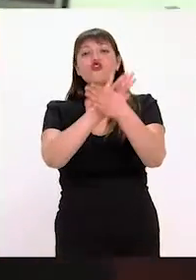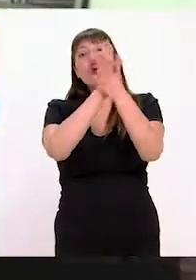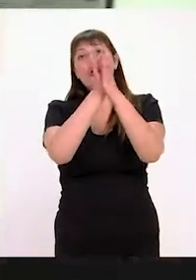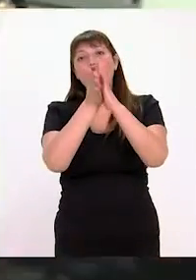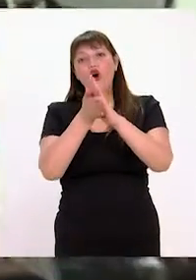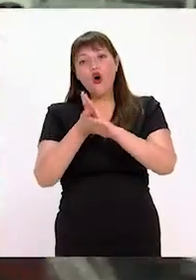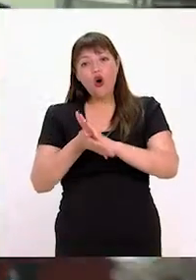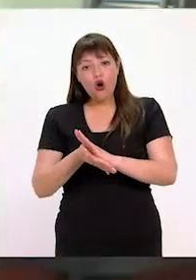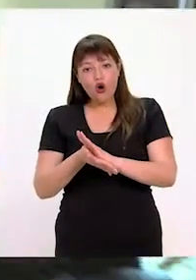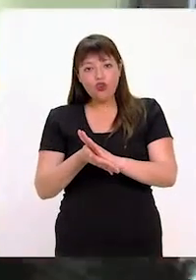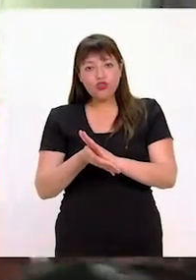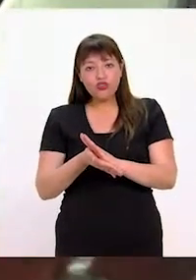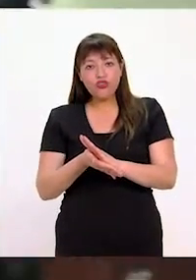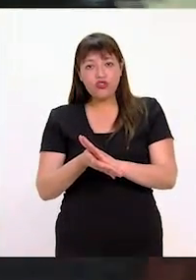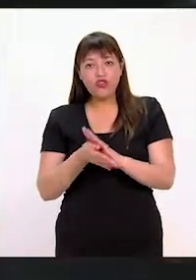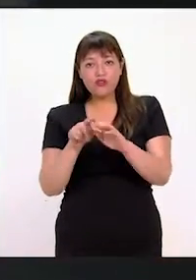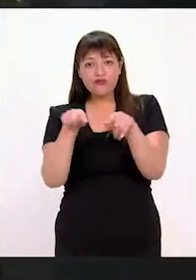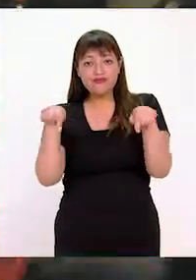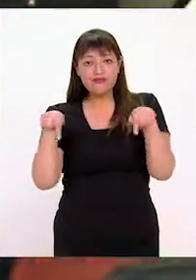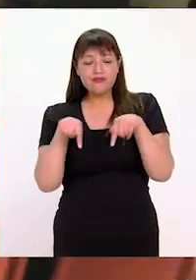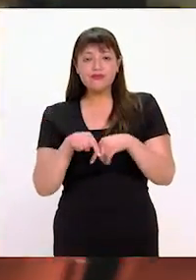acá.